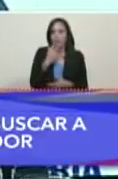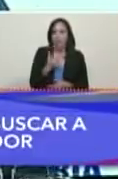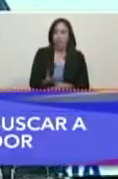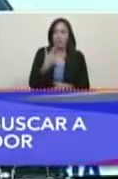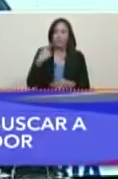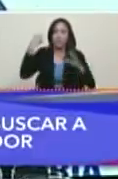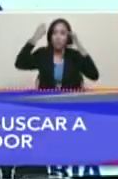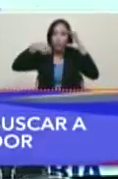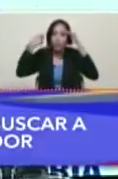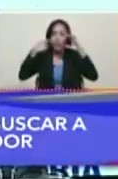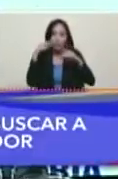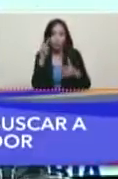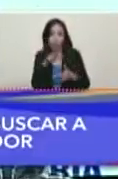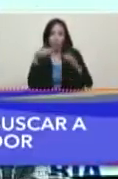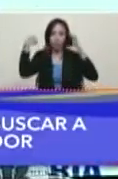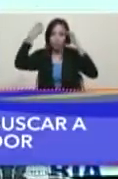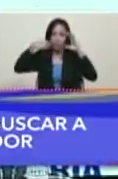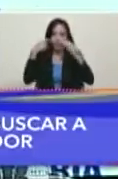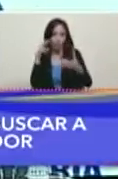video que dio.